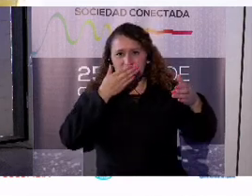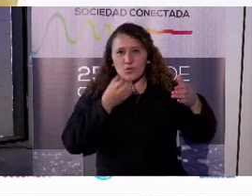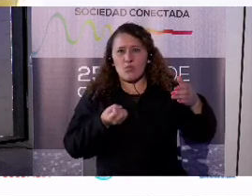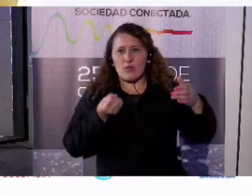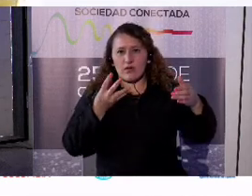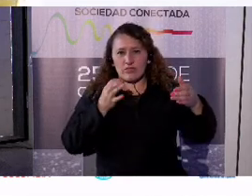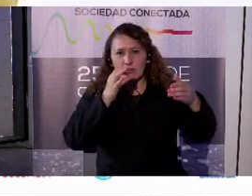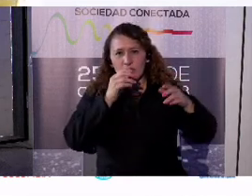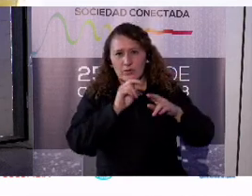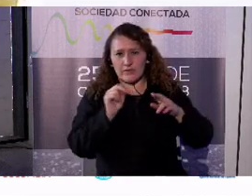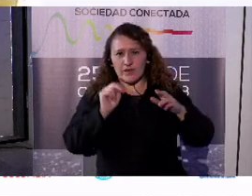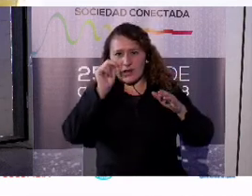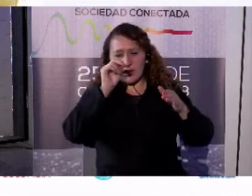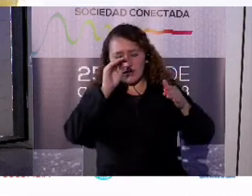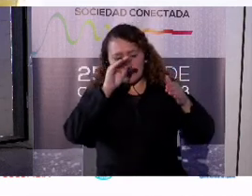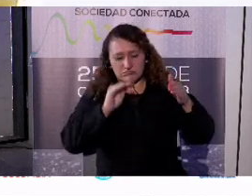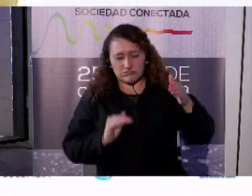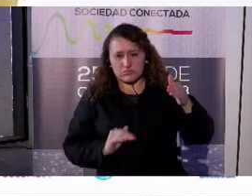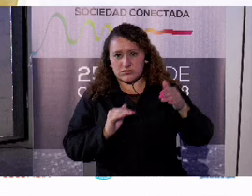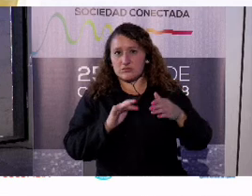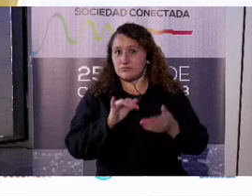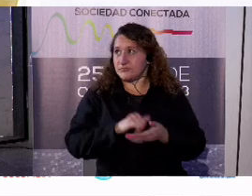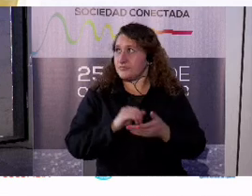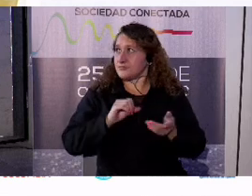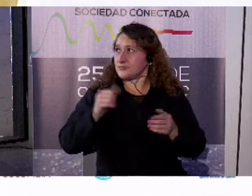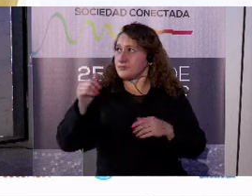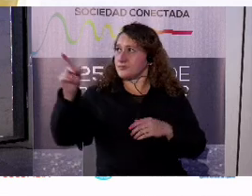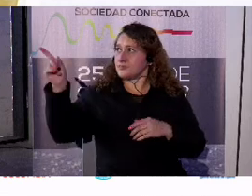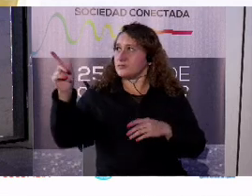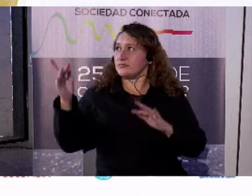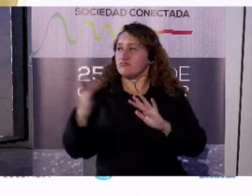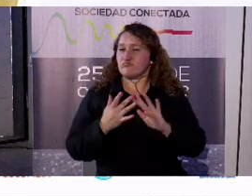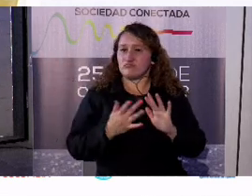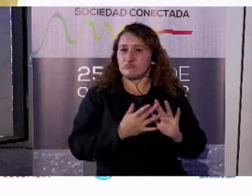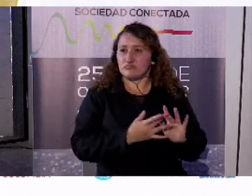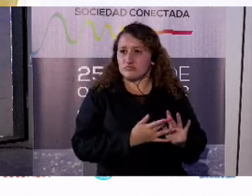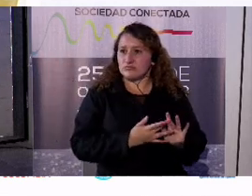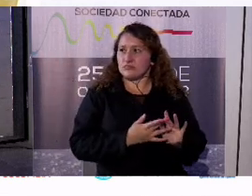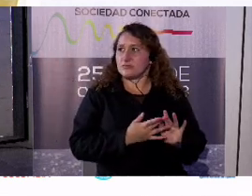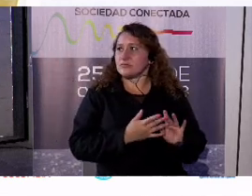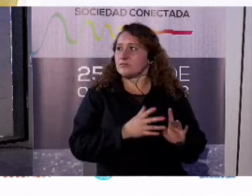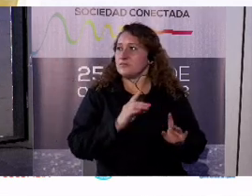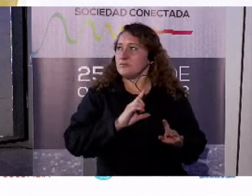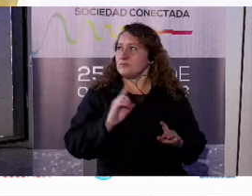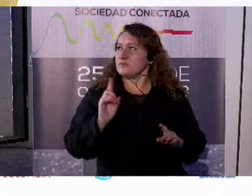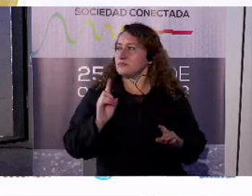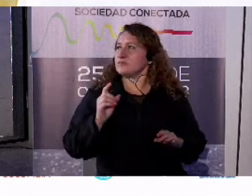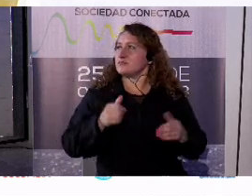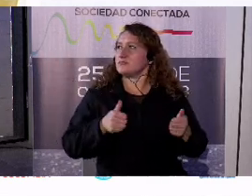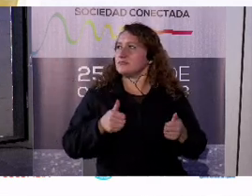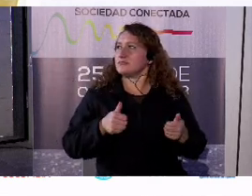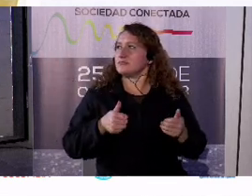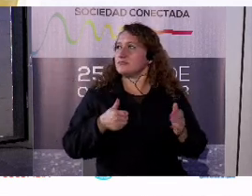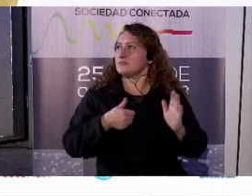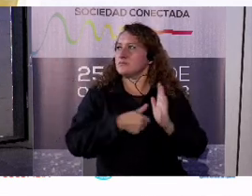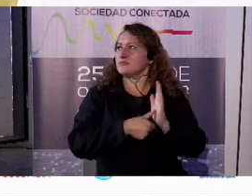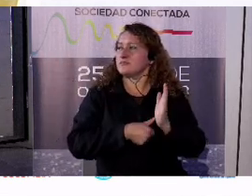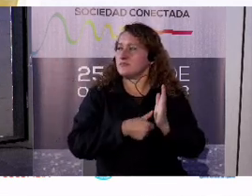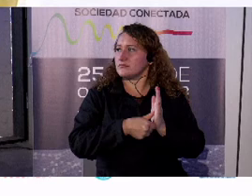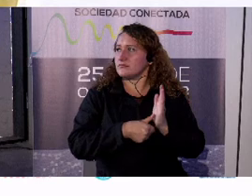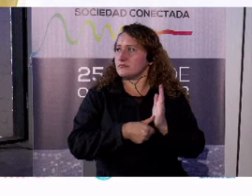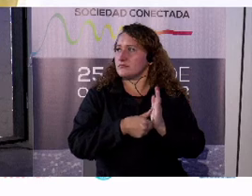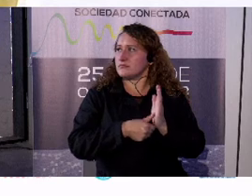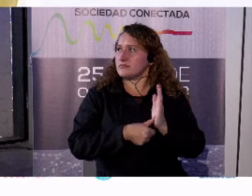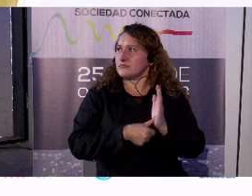Estos son medidores inteligentes conectados y al lado derecho tenemos botones que pueden ser usados